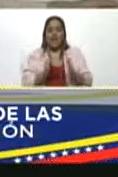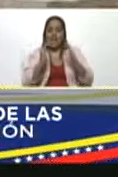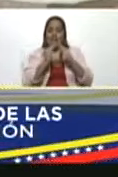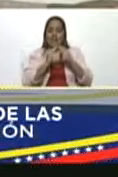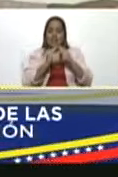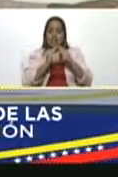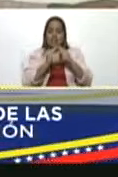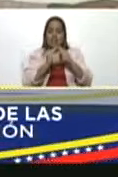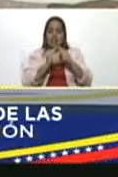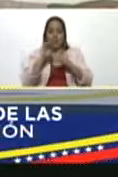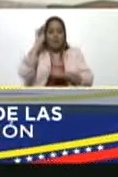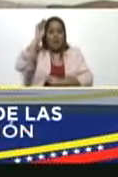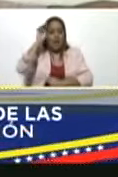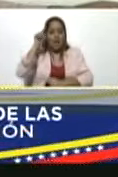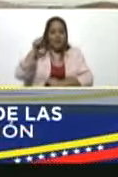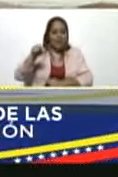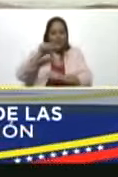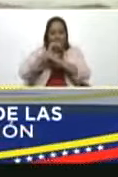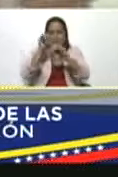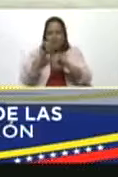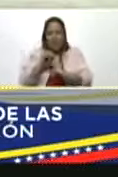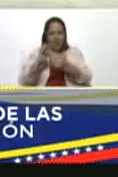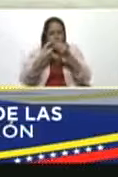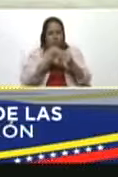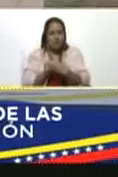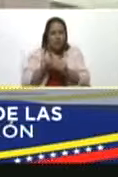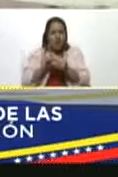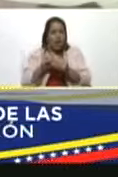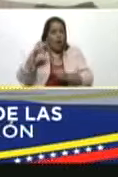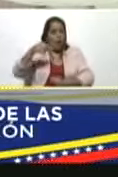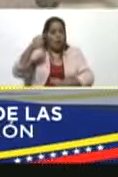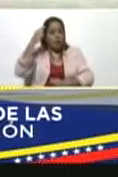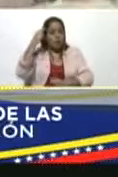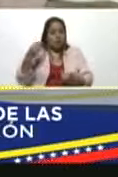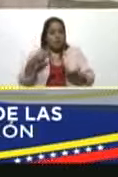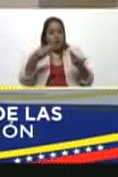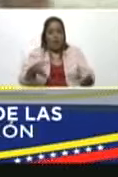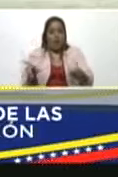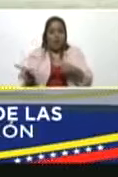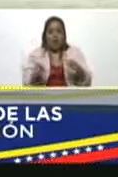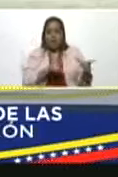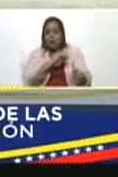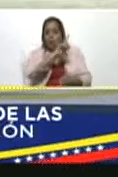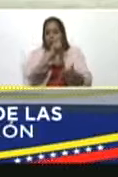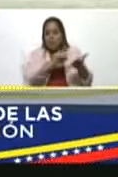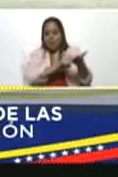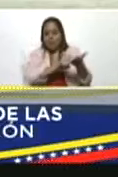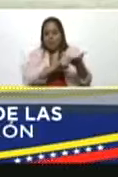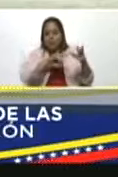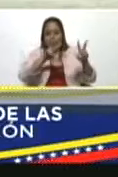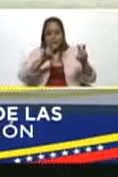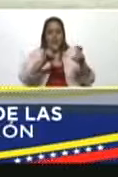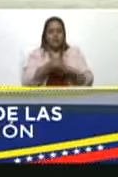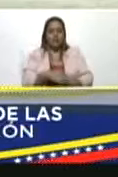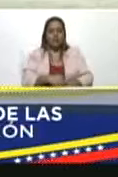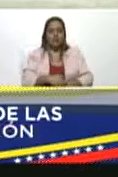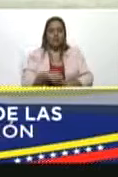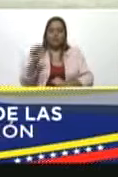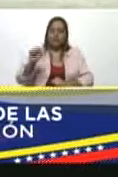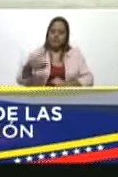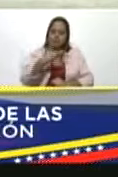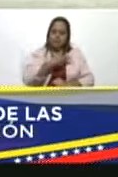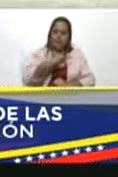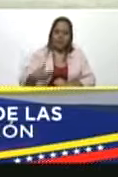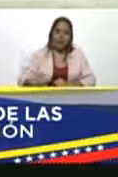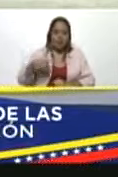Julio. Él venía muy contento con la Casa del Maestro. Llegó el día y se entregó, totalmente nueva. Así es, presidente. Bueno,